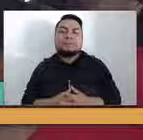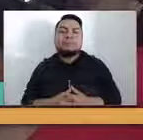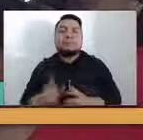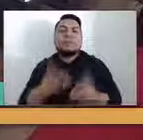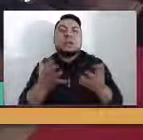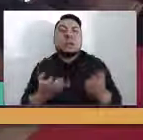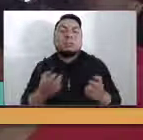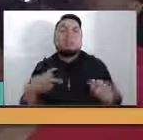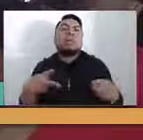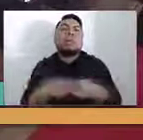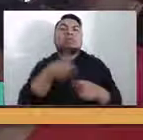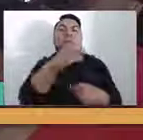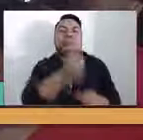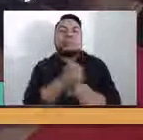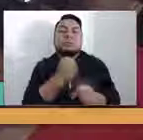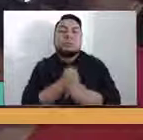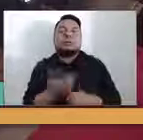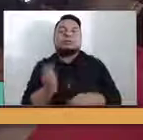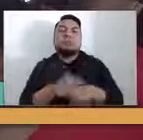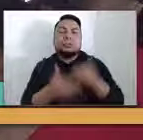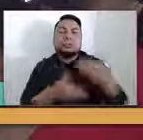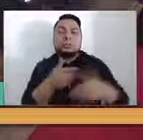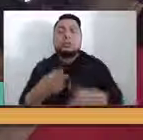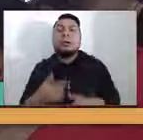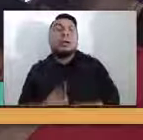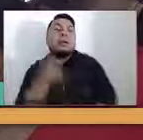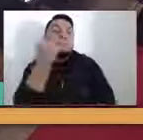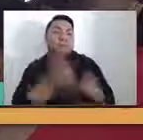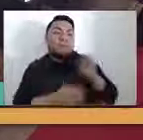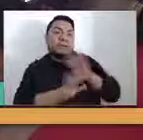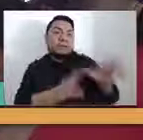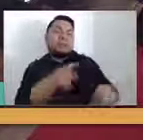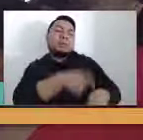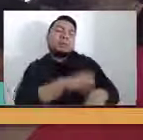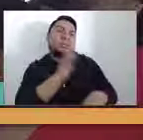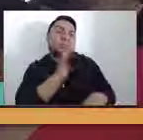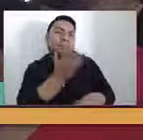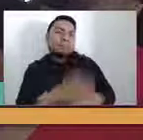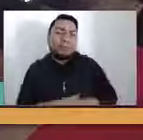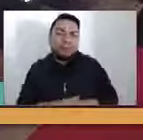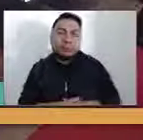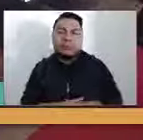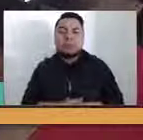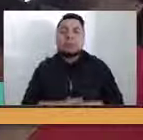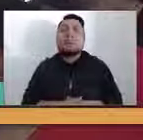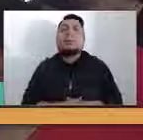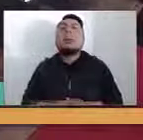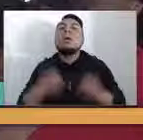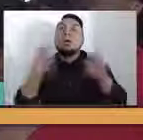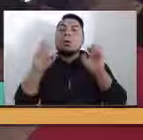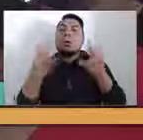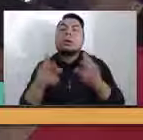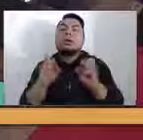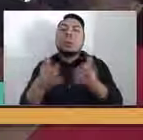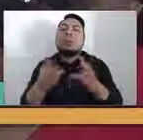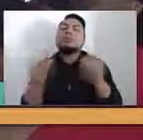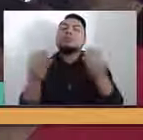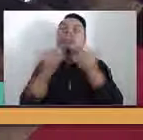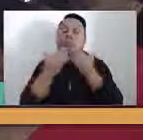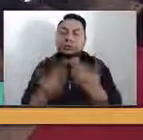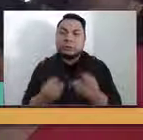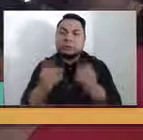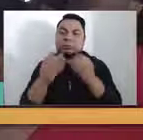no queremos impedir su trabajo con respecto al proceso de nulidad. Ha concluido el tiempo, señor. Queremos ayudarlo. Y esa es la voz que tenemos nosotros como